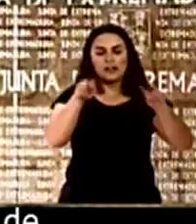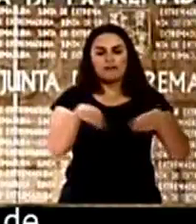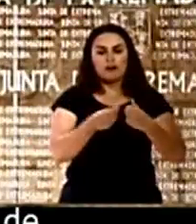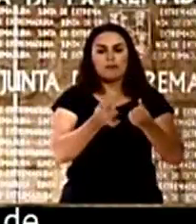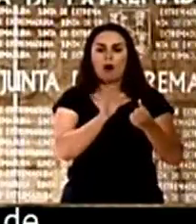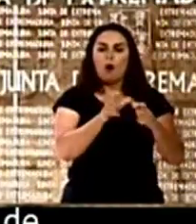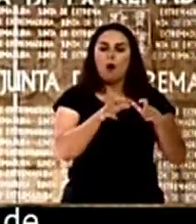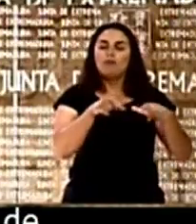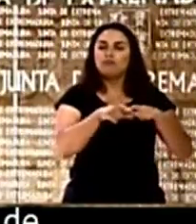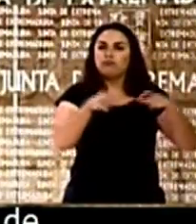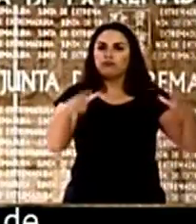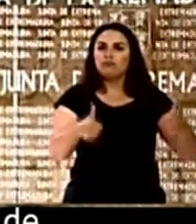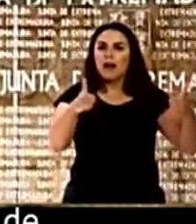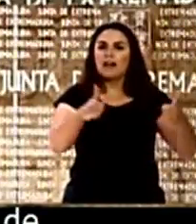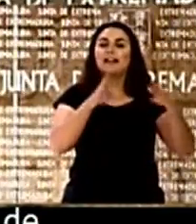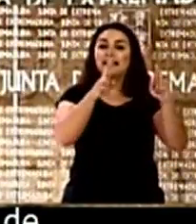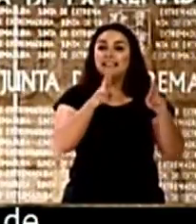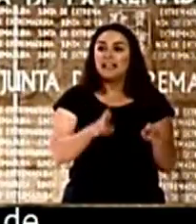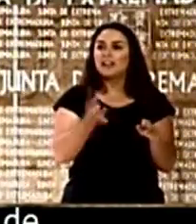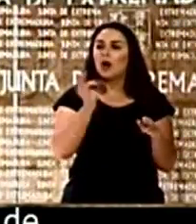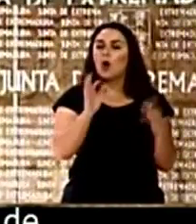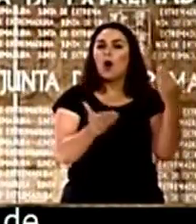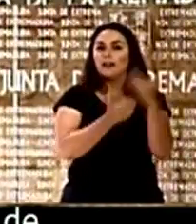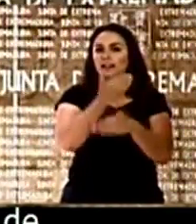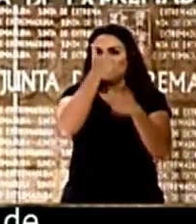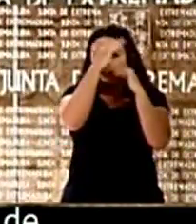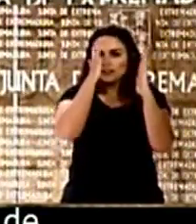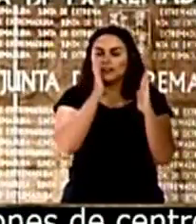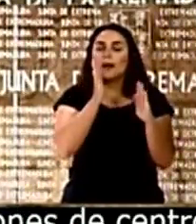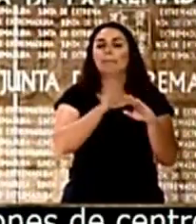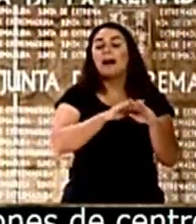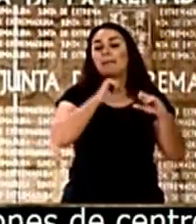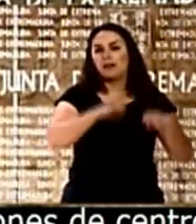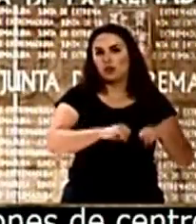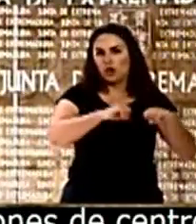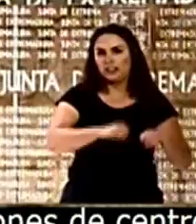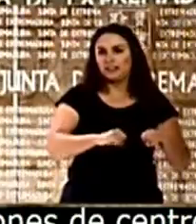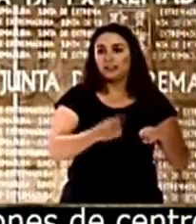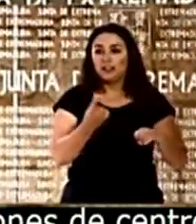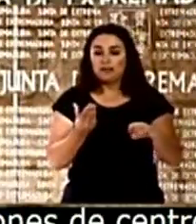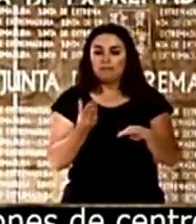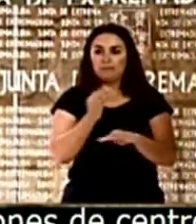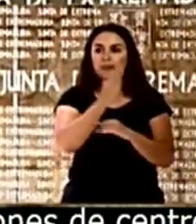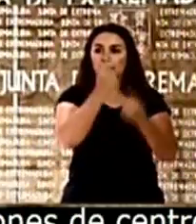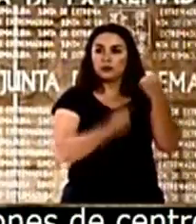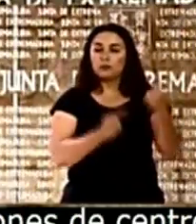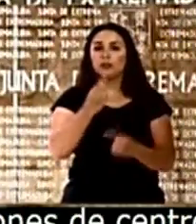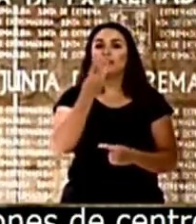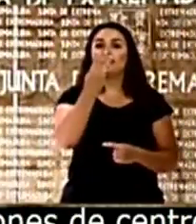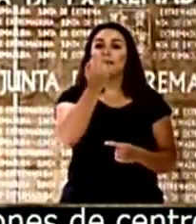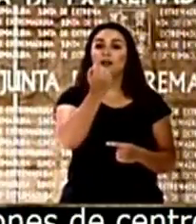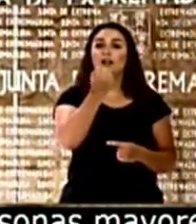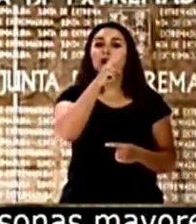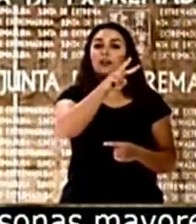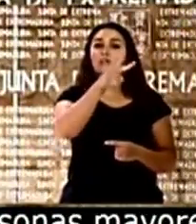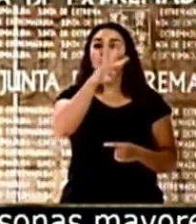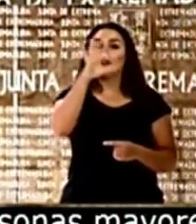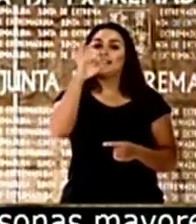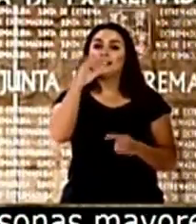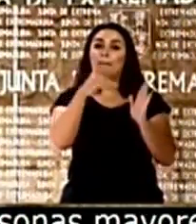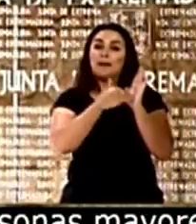equipamiento de centros residenciales y centros de atención diurna para personas mayores, con una dotación presupuestaria de